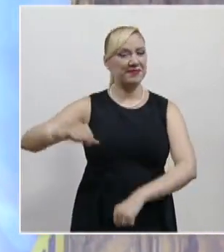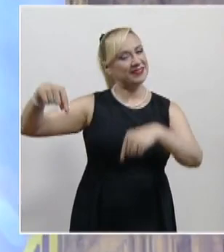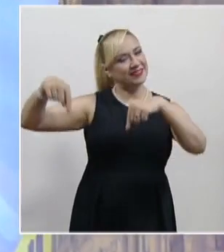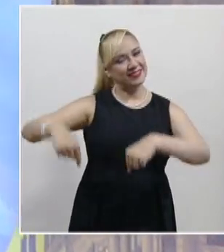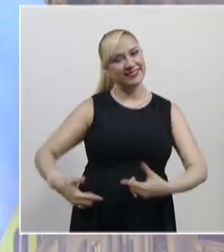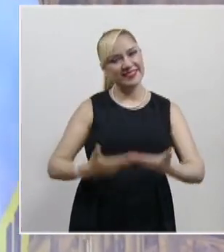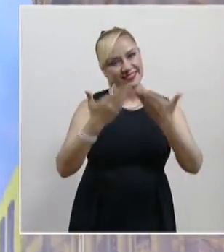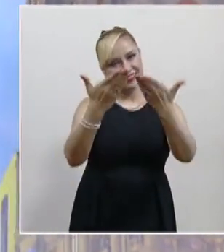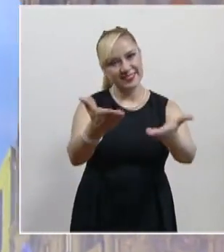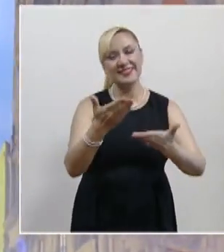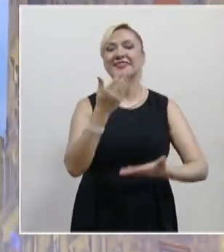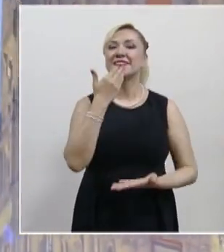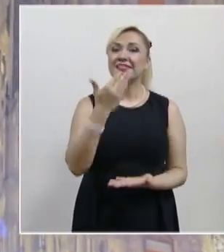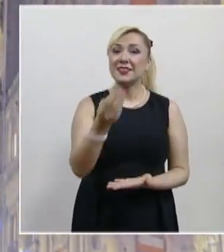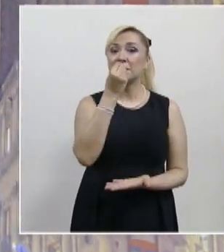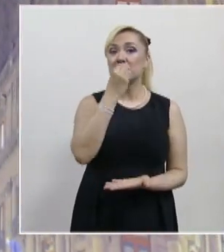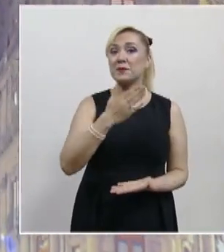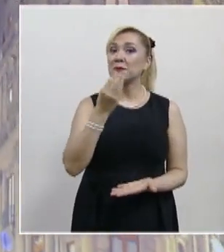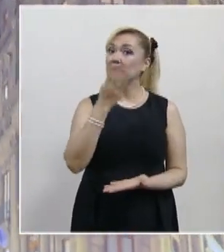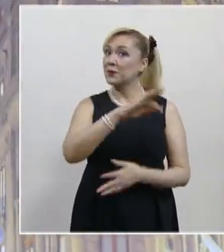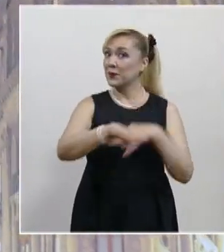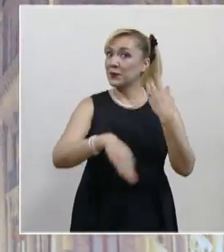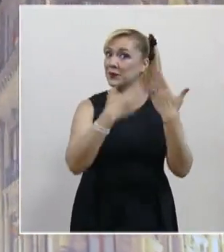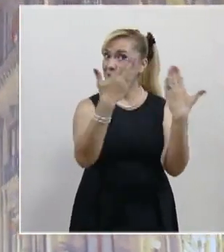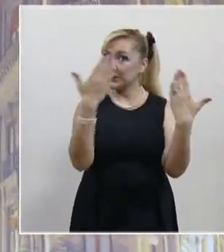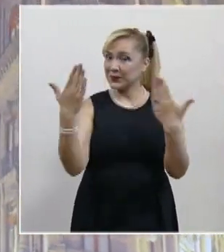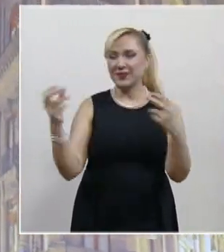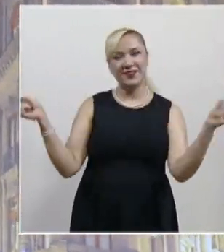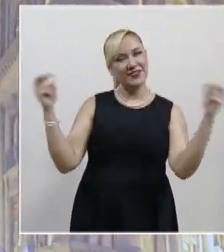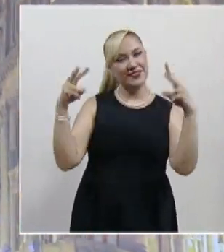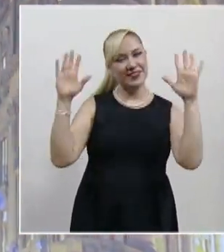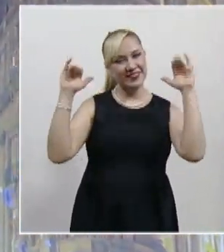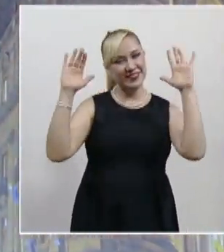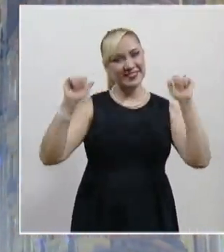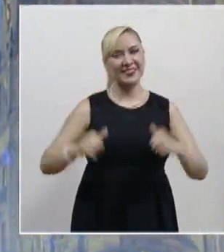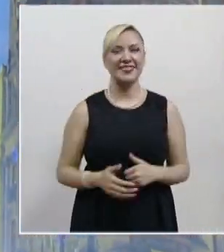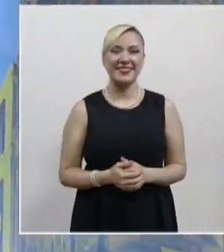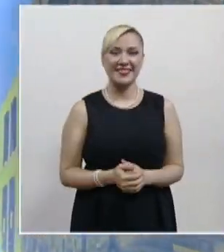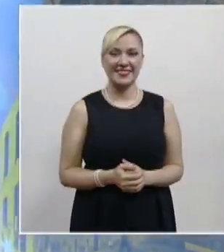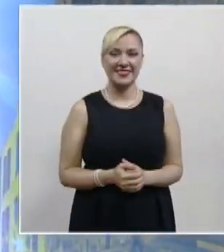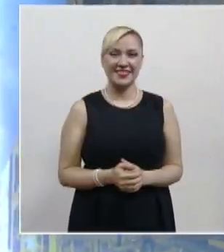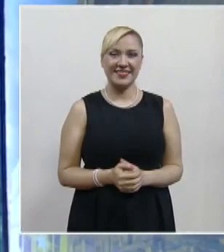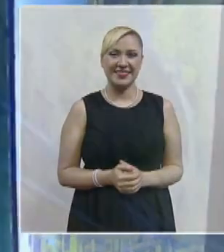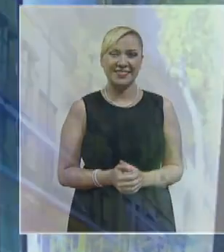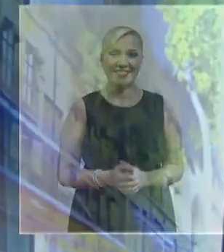de esta señal. Le deseamos que siga disfrutando esta tarde de jueves. Hasta pronto.